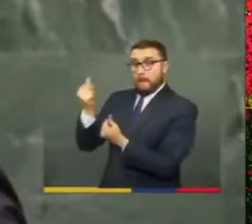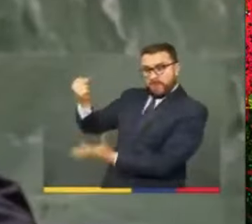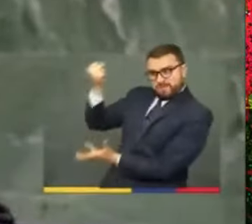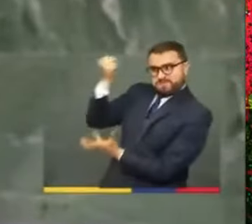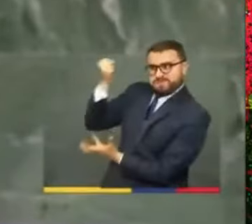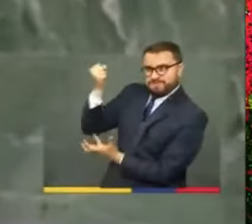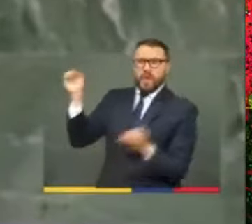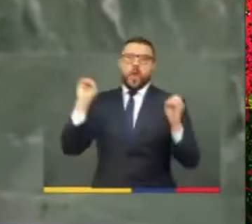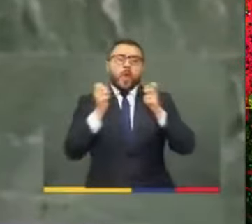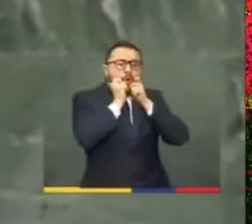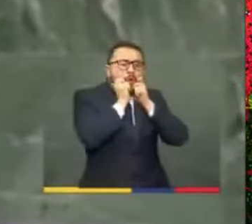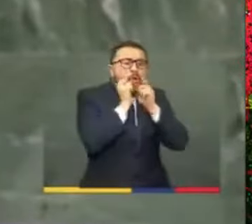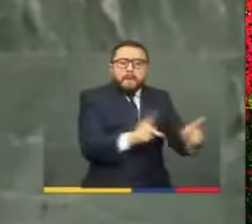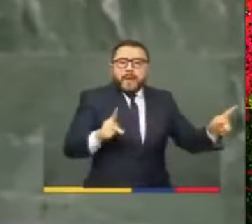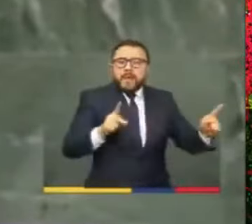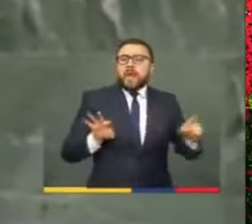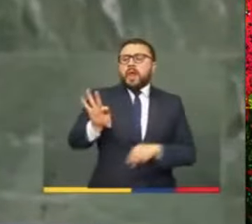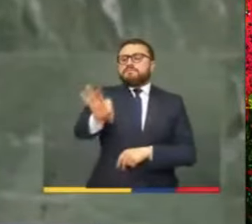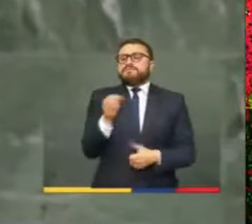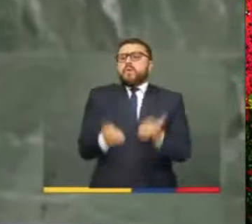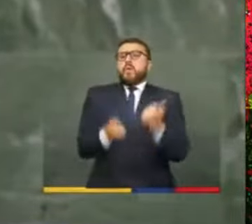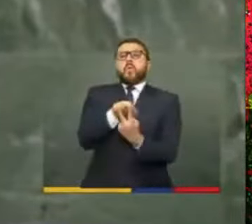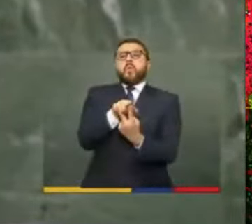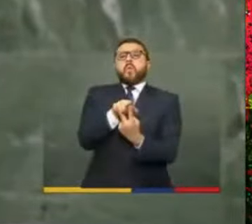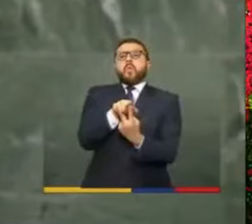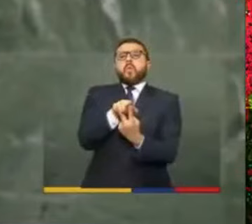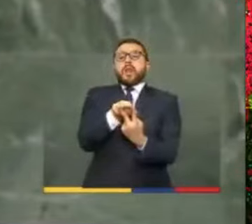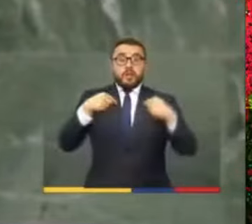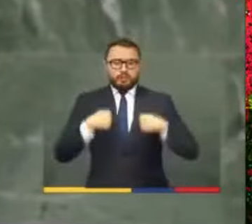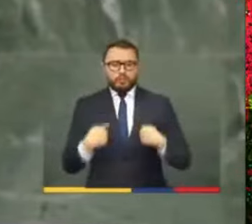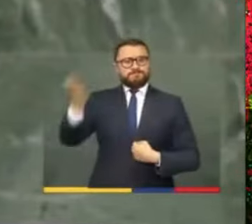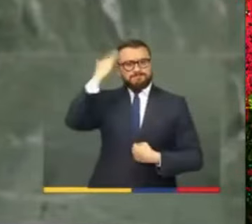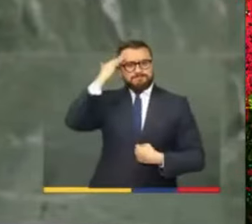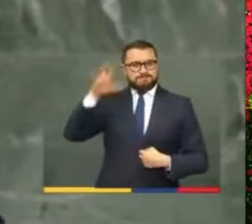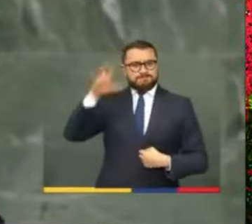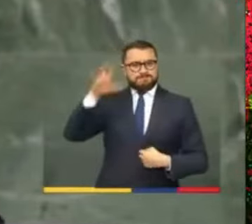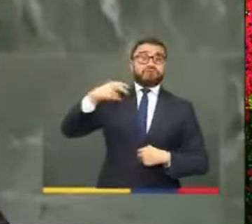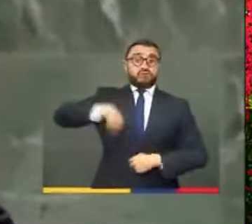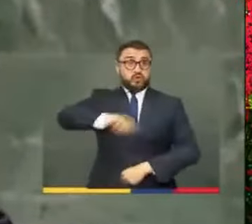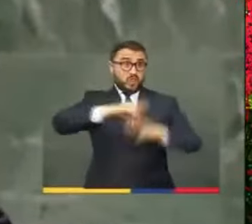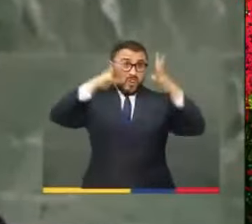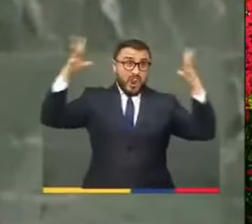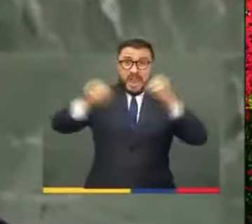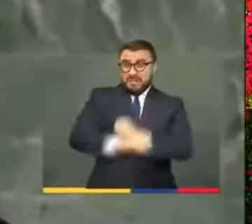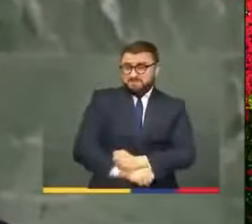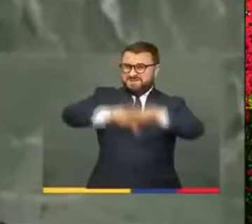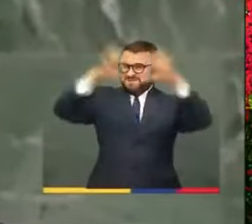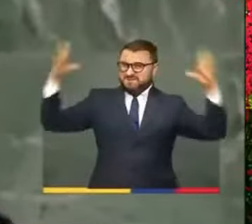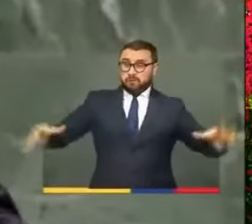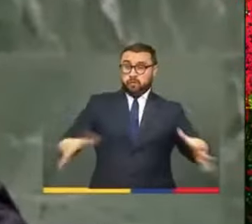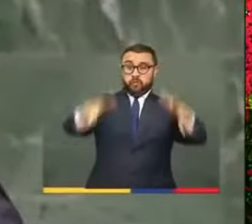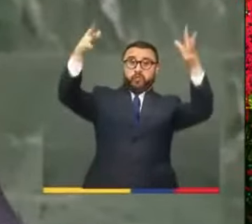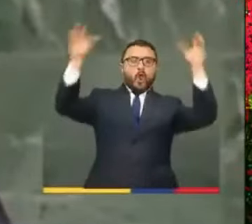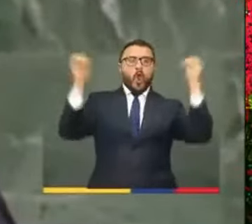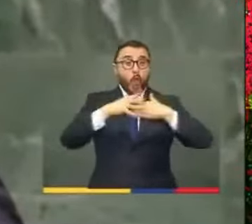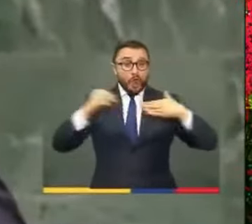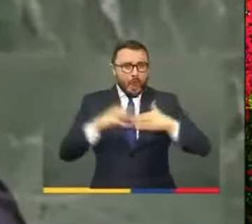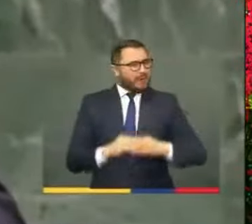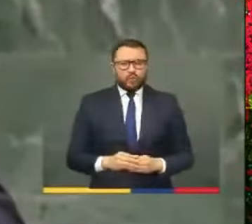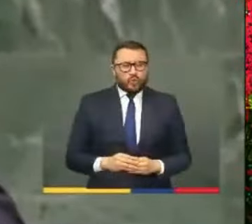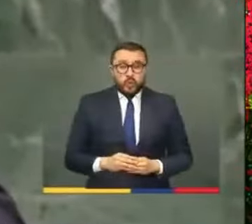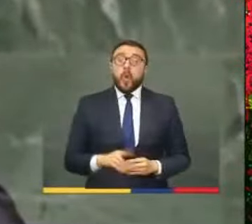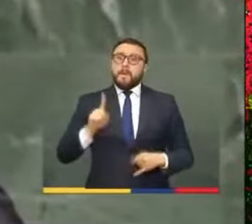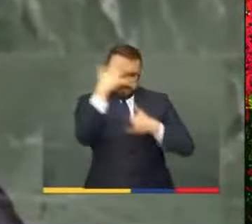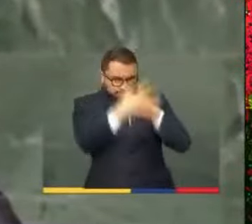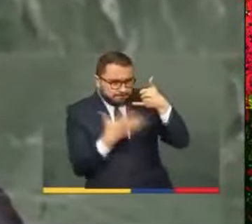No puedo más que decirle a los pueblos del mundo desde la voz débil de un país sin armas de destrucción masiva, sin dólares, pero hermoso por su